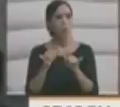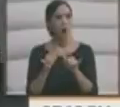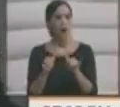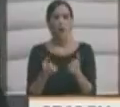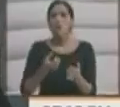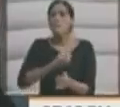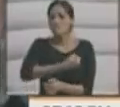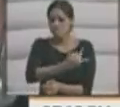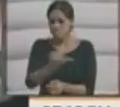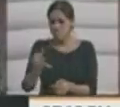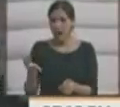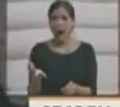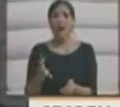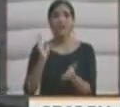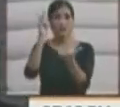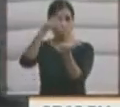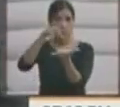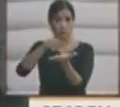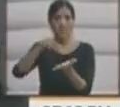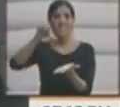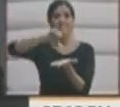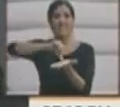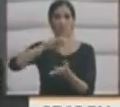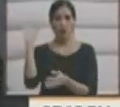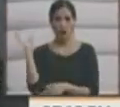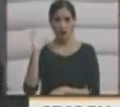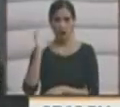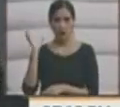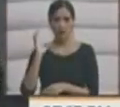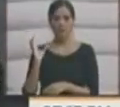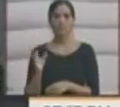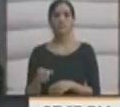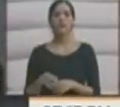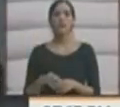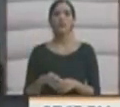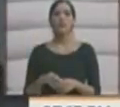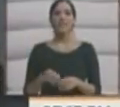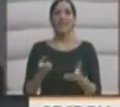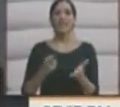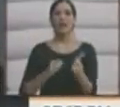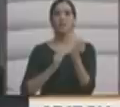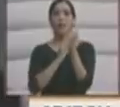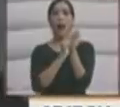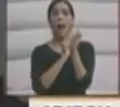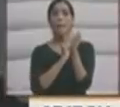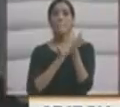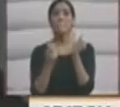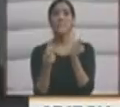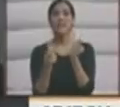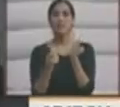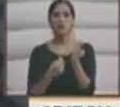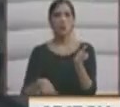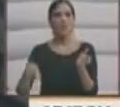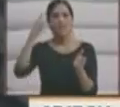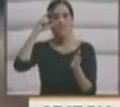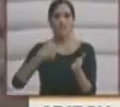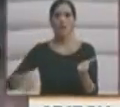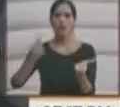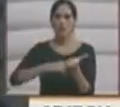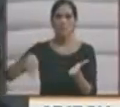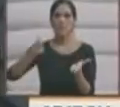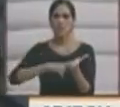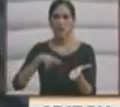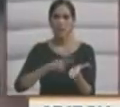tiendas más que se encuentran acá en el centro de Caracas. Y están remarcando los precios diariamente, compañero